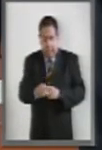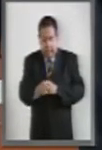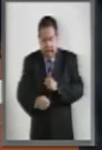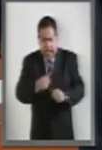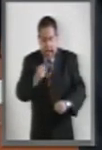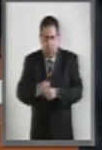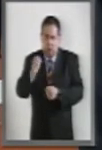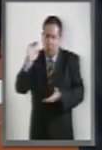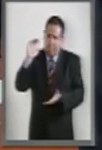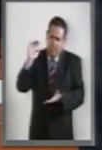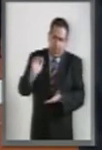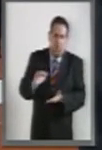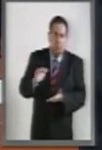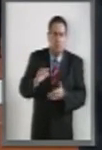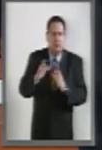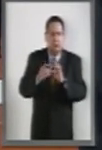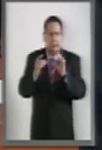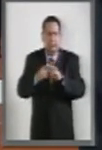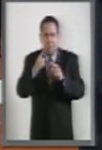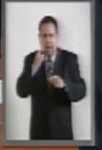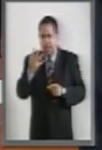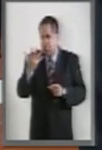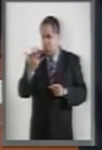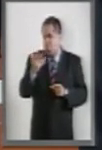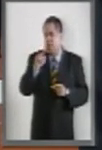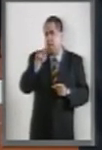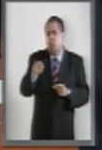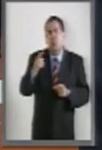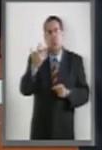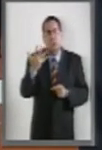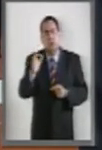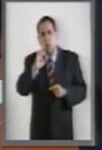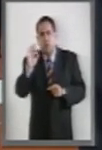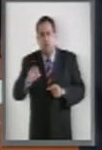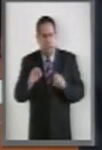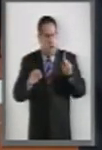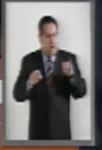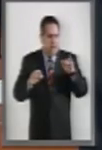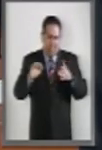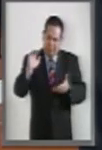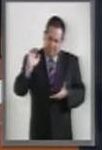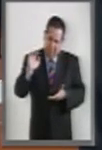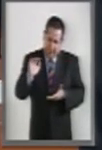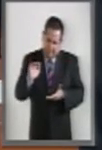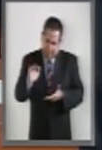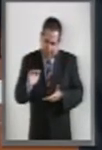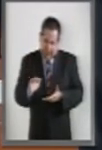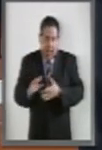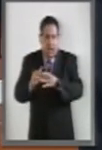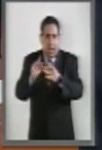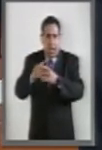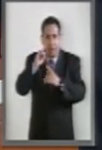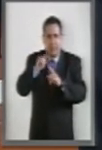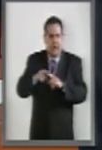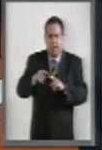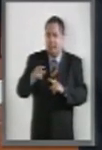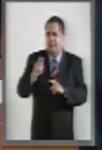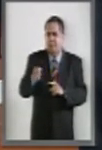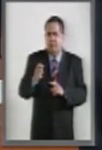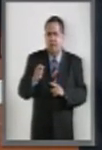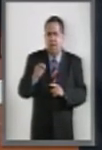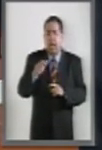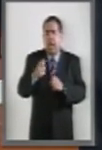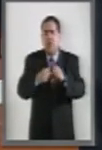máximo histórico en la vecindad de 50.5 puntos del PIB y que vaya cayendo tanto en el 17 como